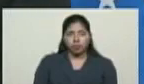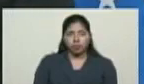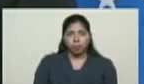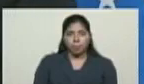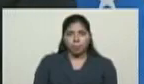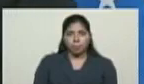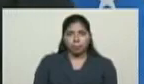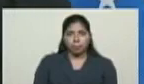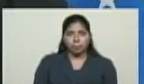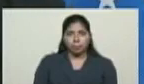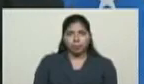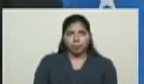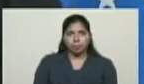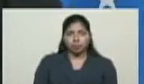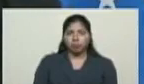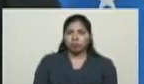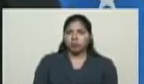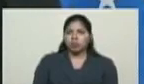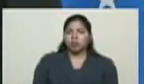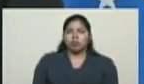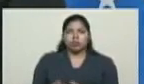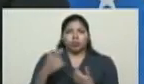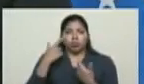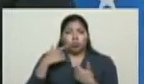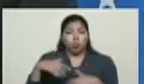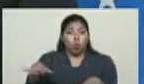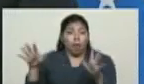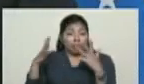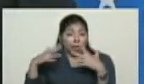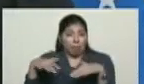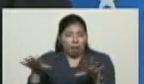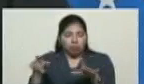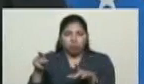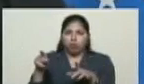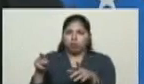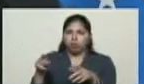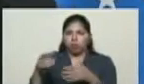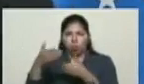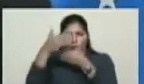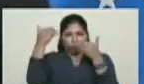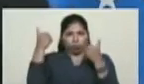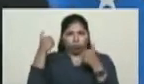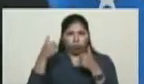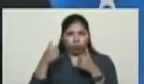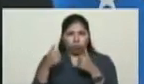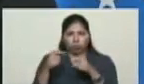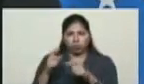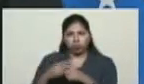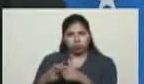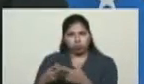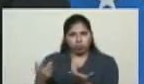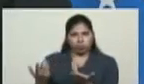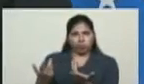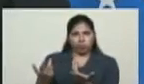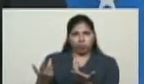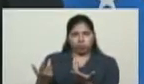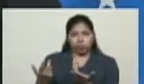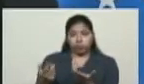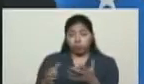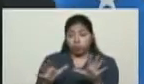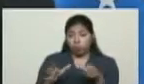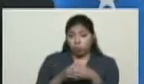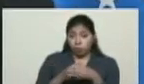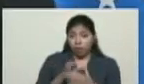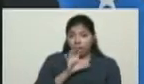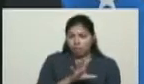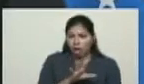Herald sobre un presunto secuestro, lo que llevó a los organismos de seguridad del Estado a incrementar todas las